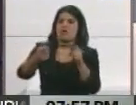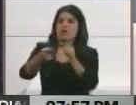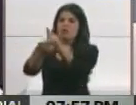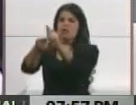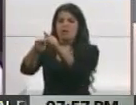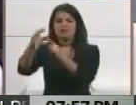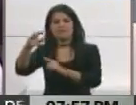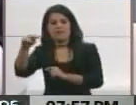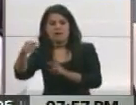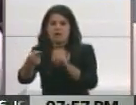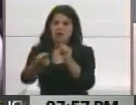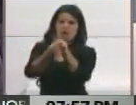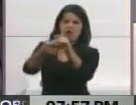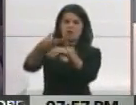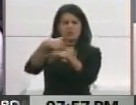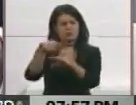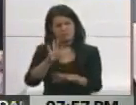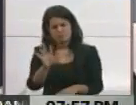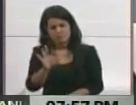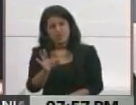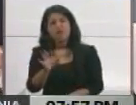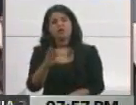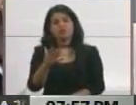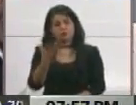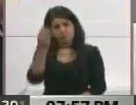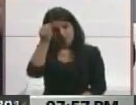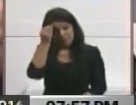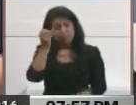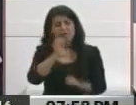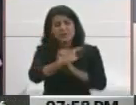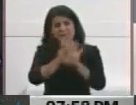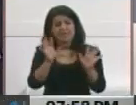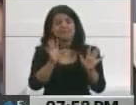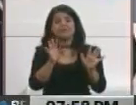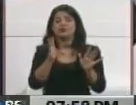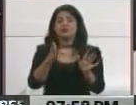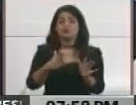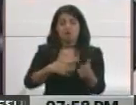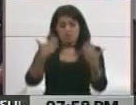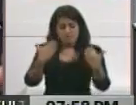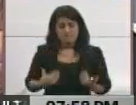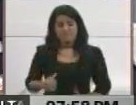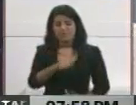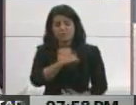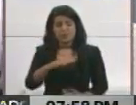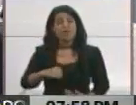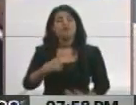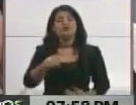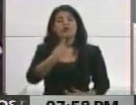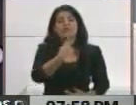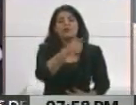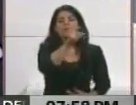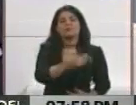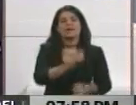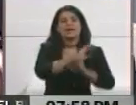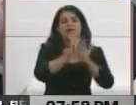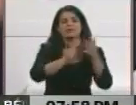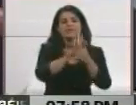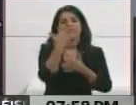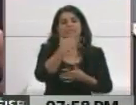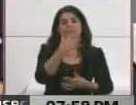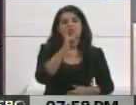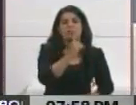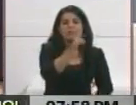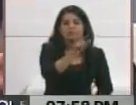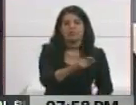claramente identificado Discúlpame como decimos los abogados intuito persona es el señor Ramos ayub es una directiva